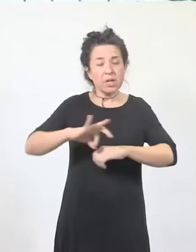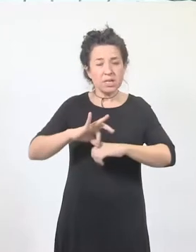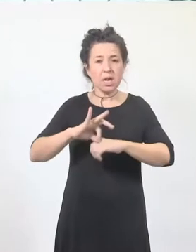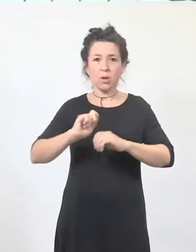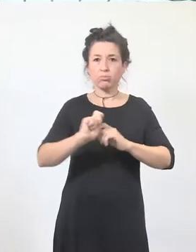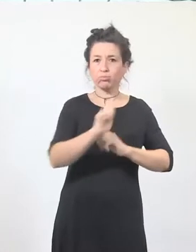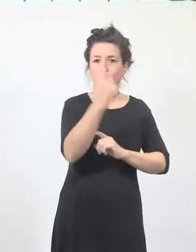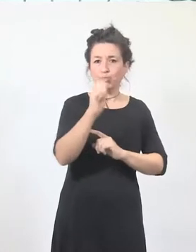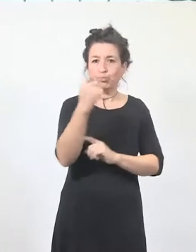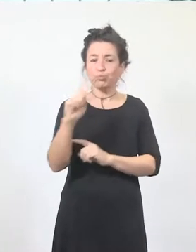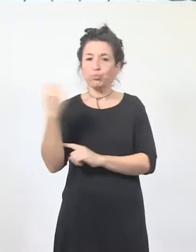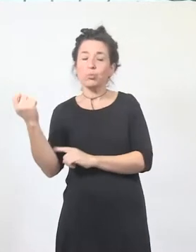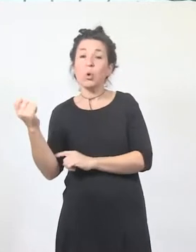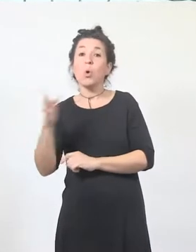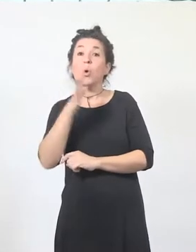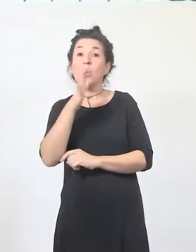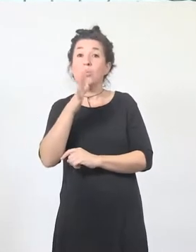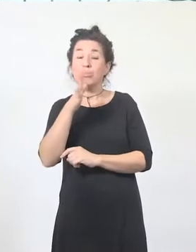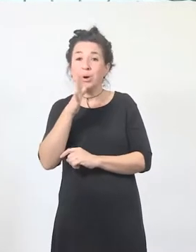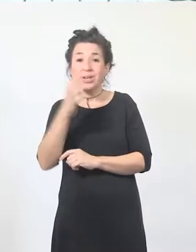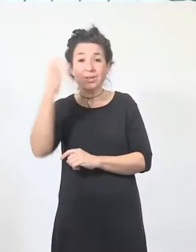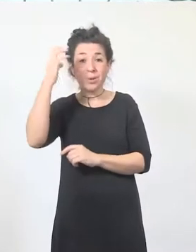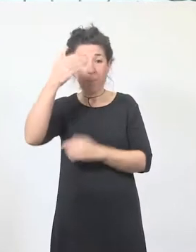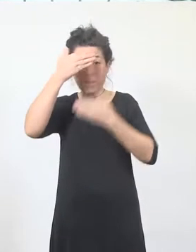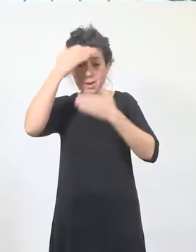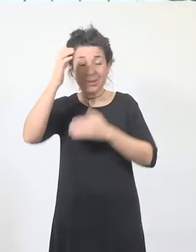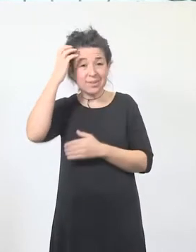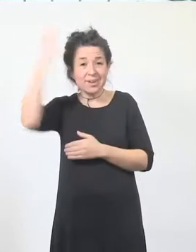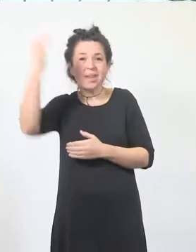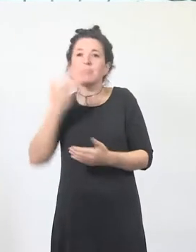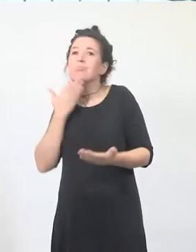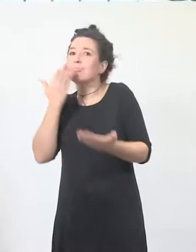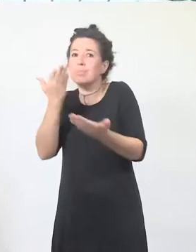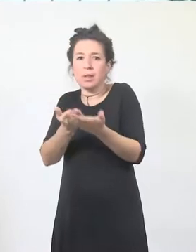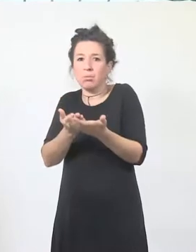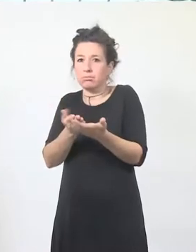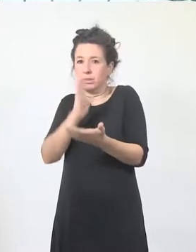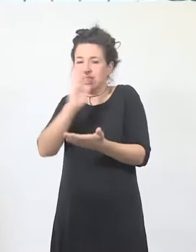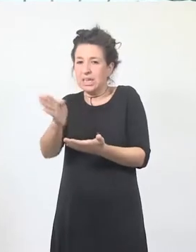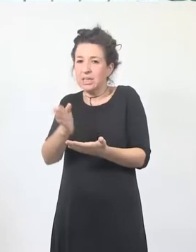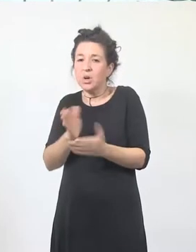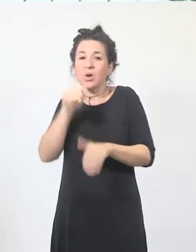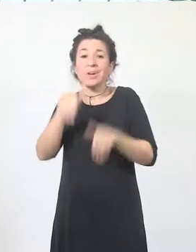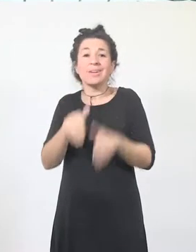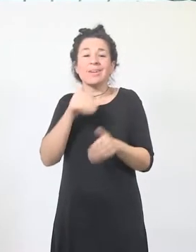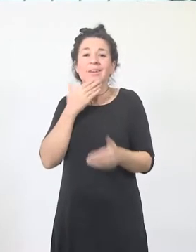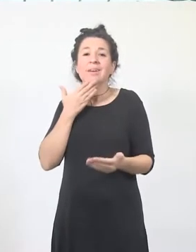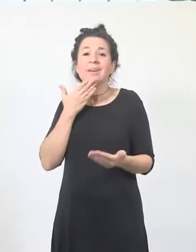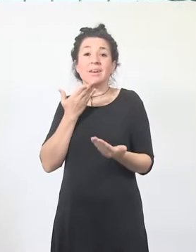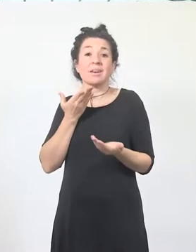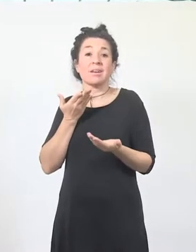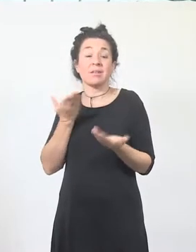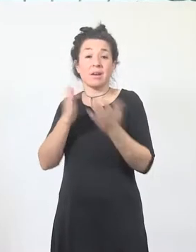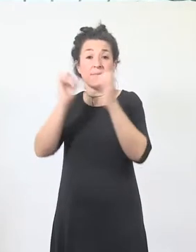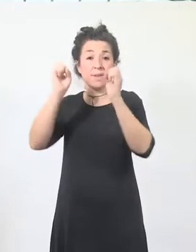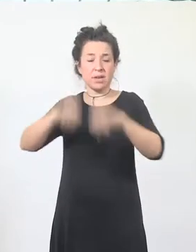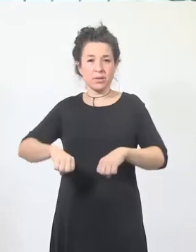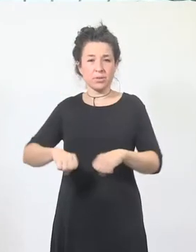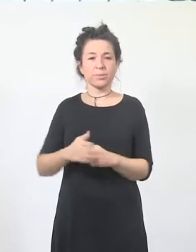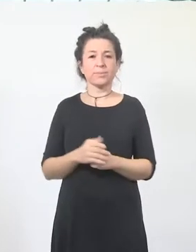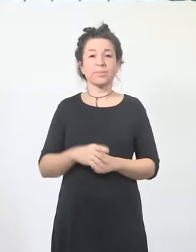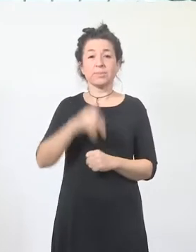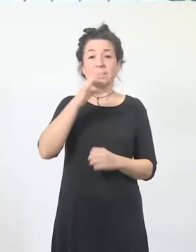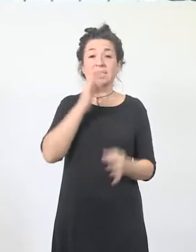éxitos durante, y por eso él mismo acudió a pedir el referéndum. Ese referéndum,